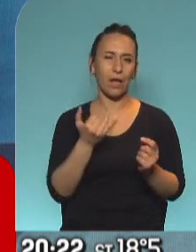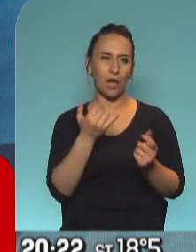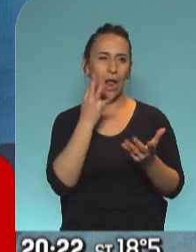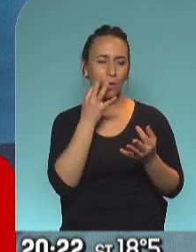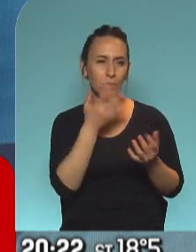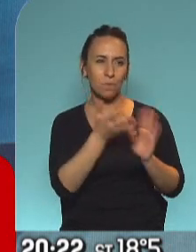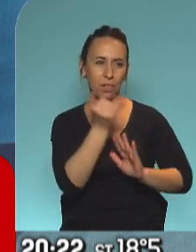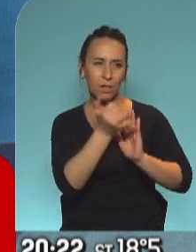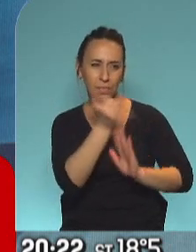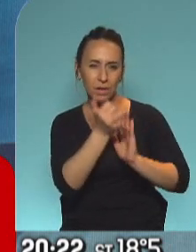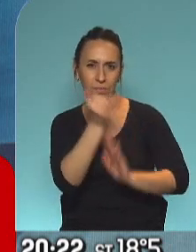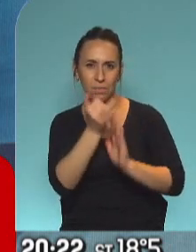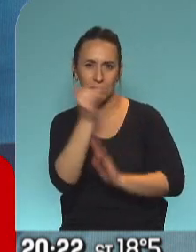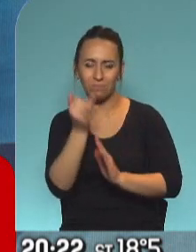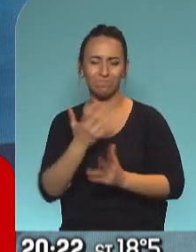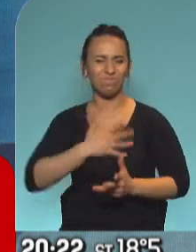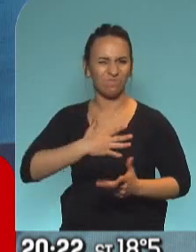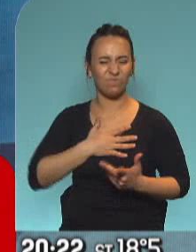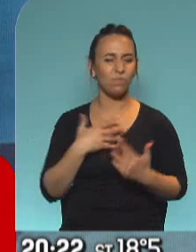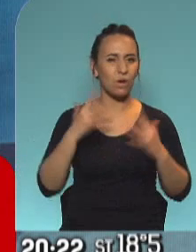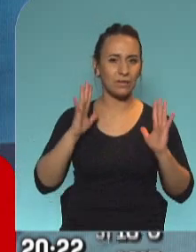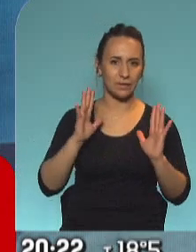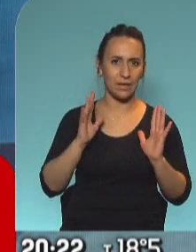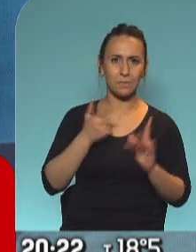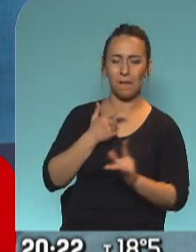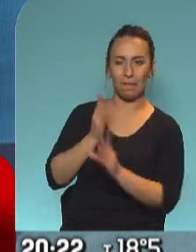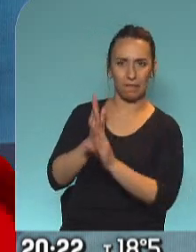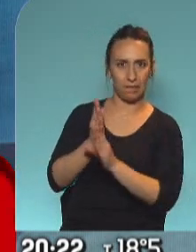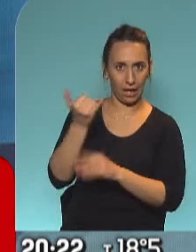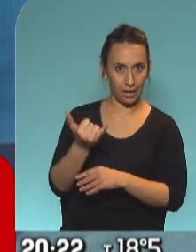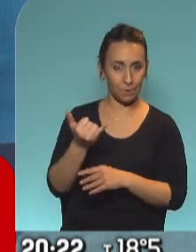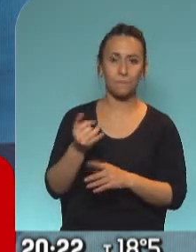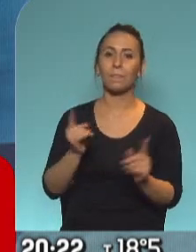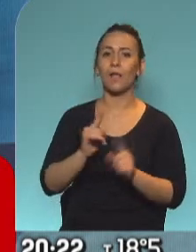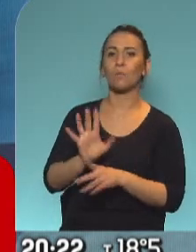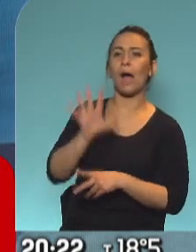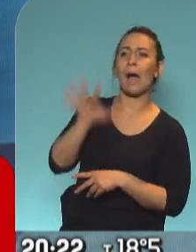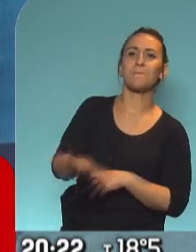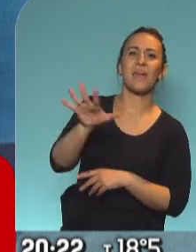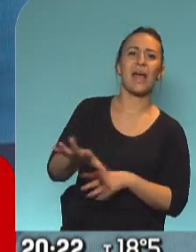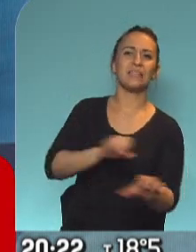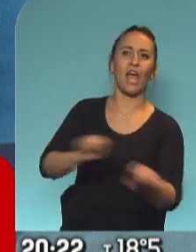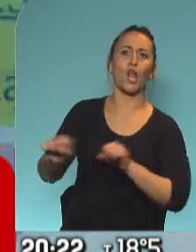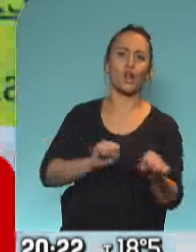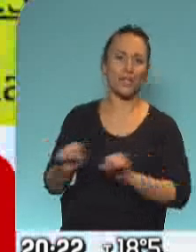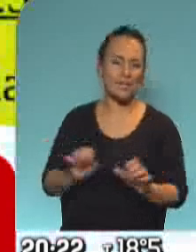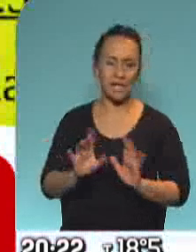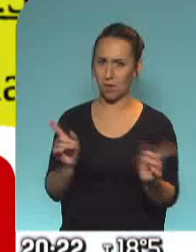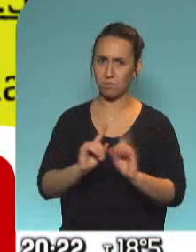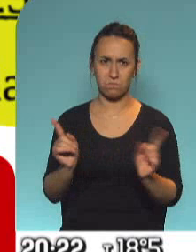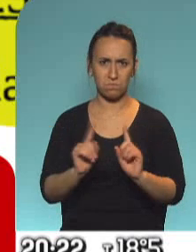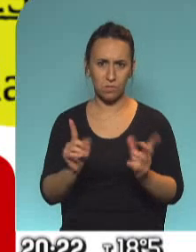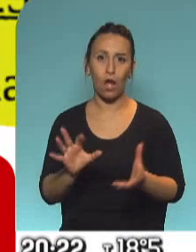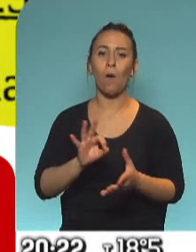sus alrededores. No eran ciertamente, así lo dice la denuncia, una amenaza terrorista, ni para la seguridad nacional, ni mucho menos para